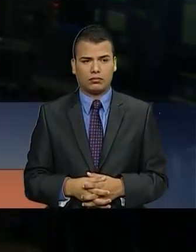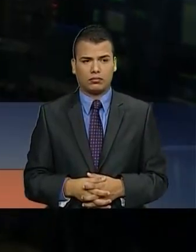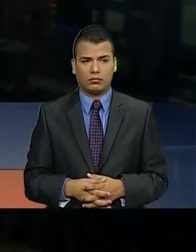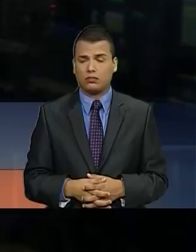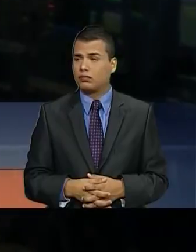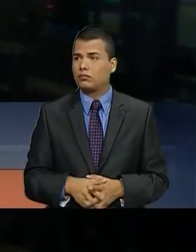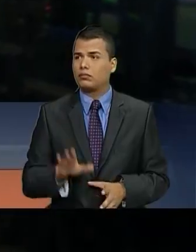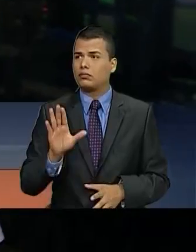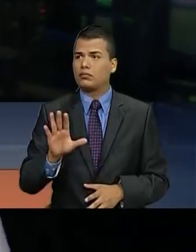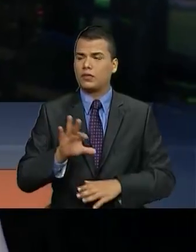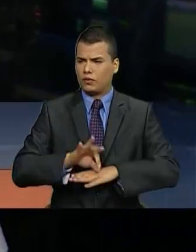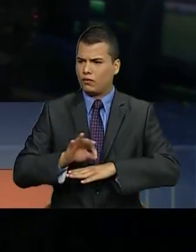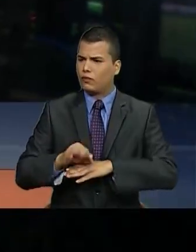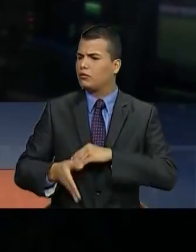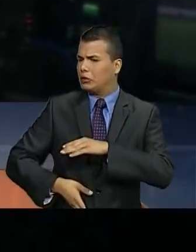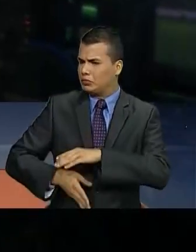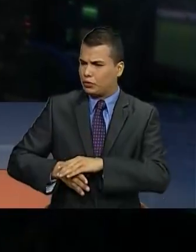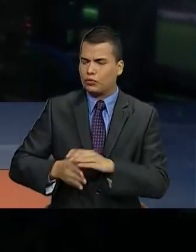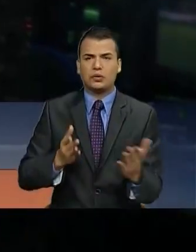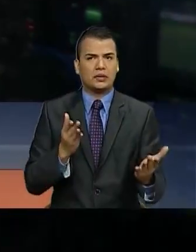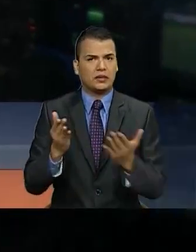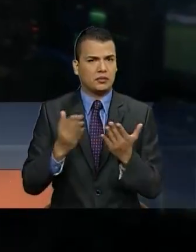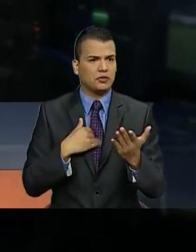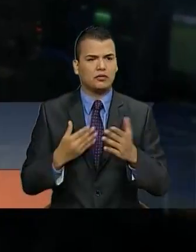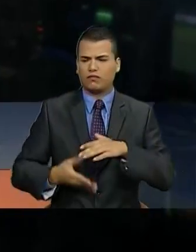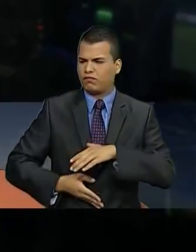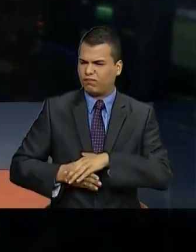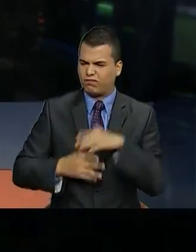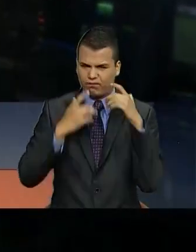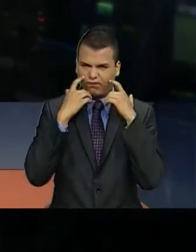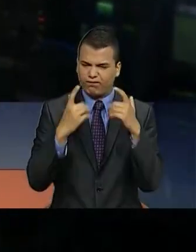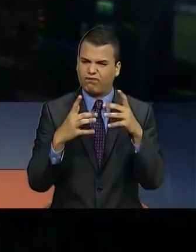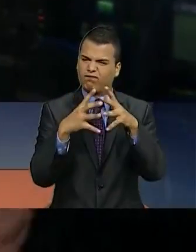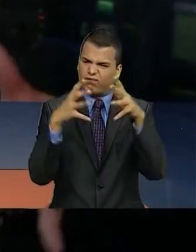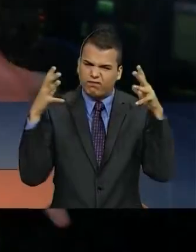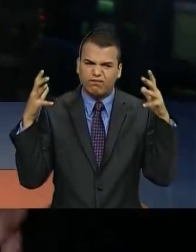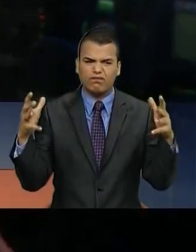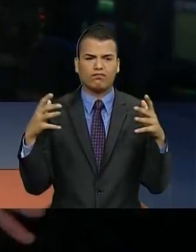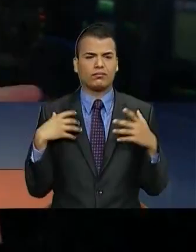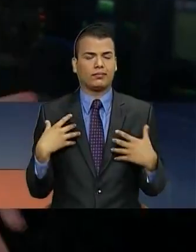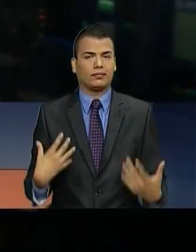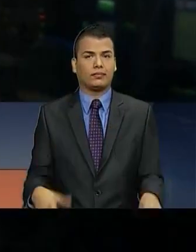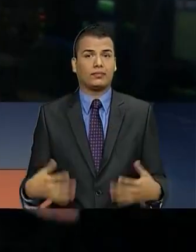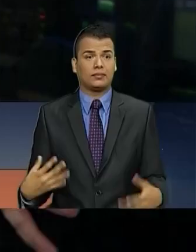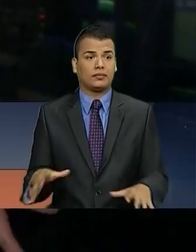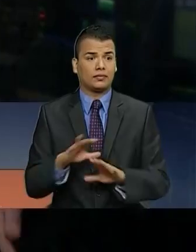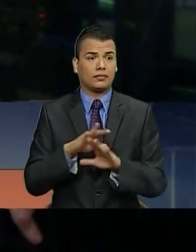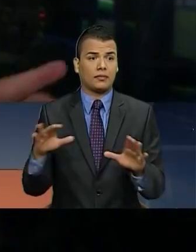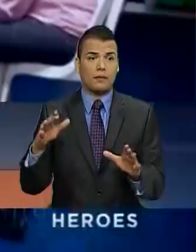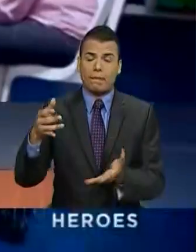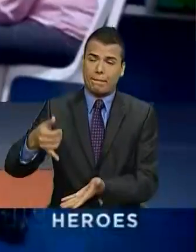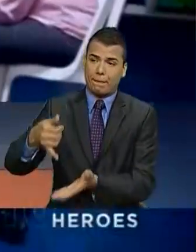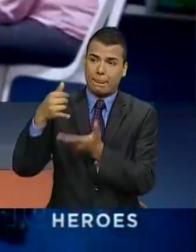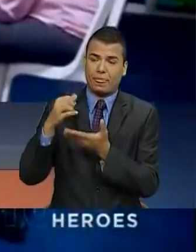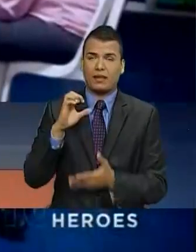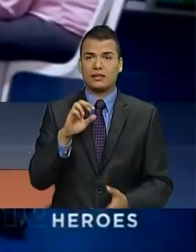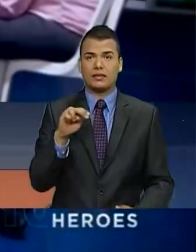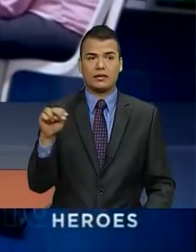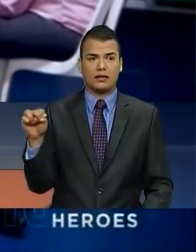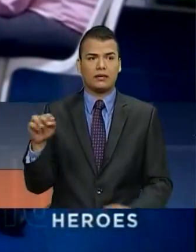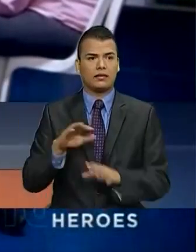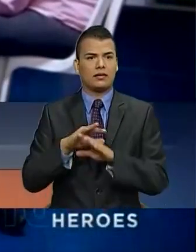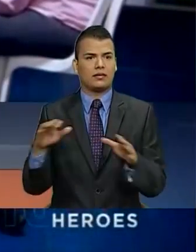fundación continúa y continúa más grande todavía. Después del premio CNN han